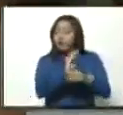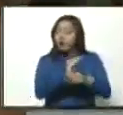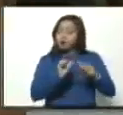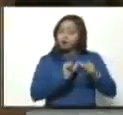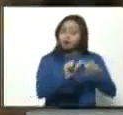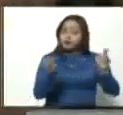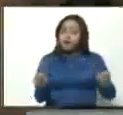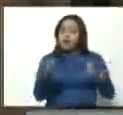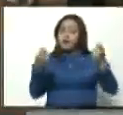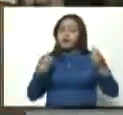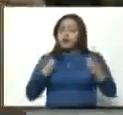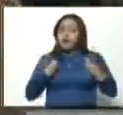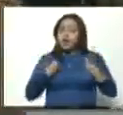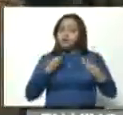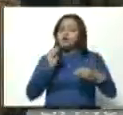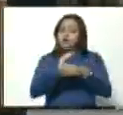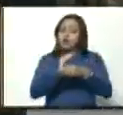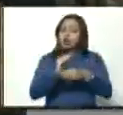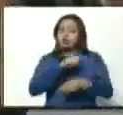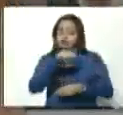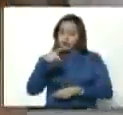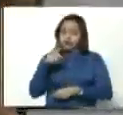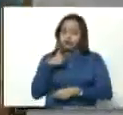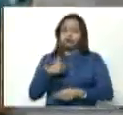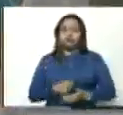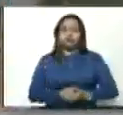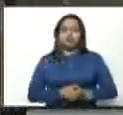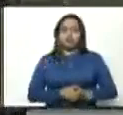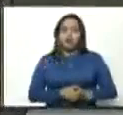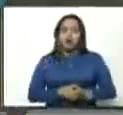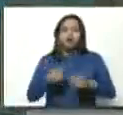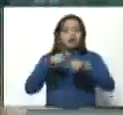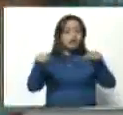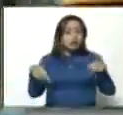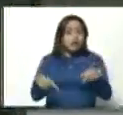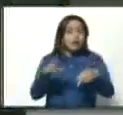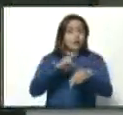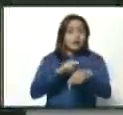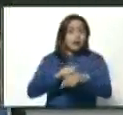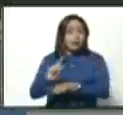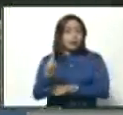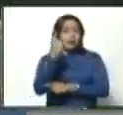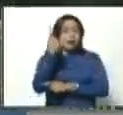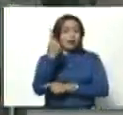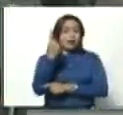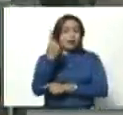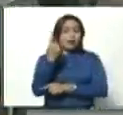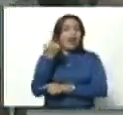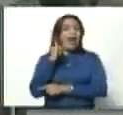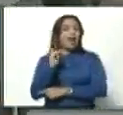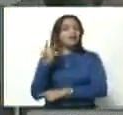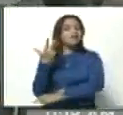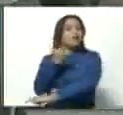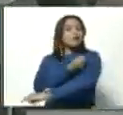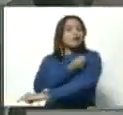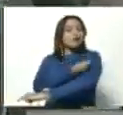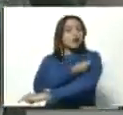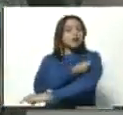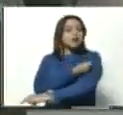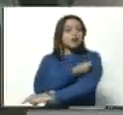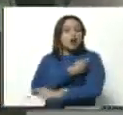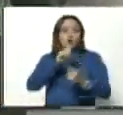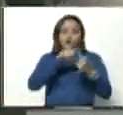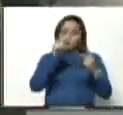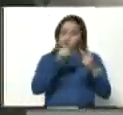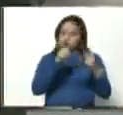y cuidándonos a nosotros. Bueno, son los primeros en la fila en ser protegidos con este plan de vacunación de refuerzo.